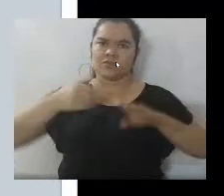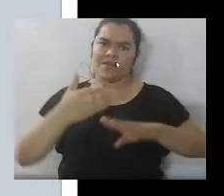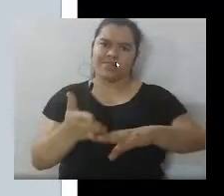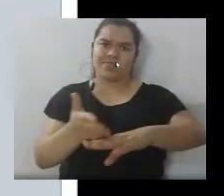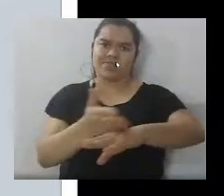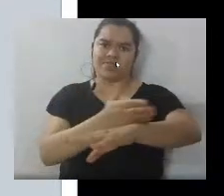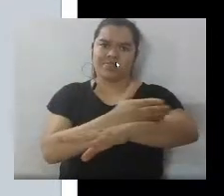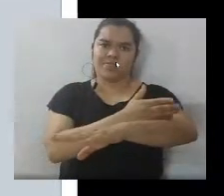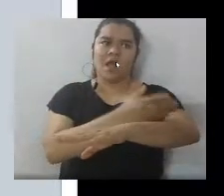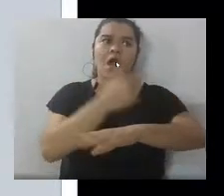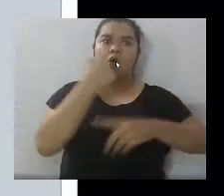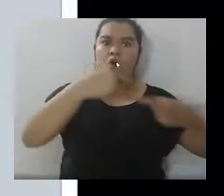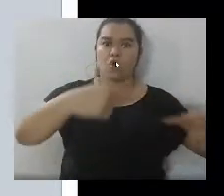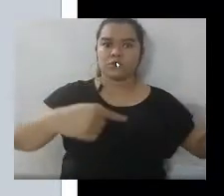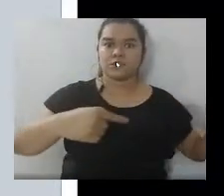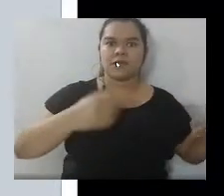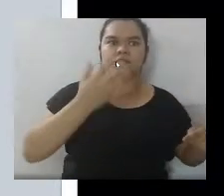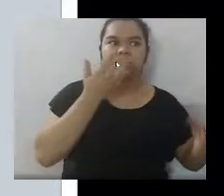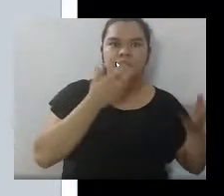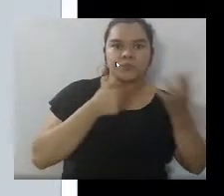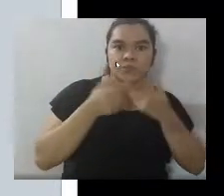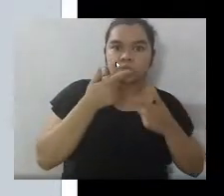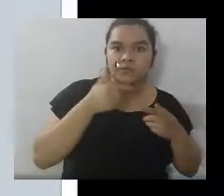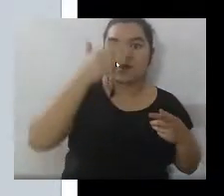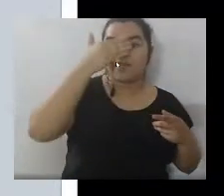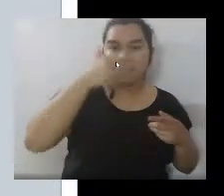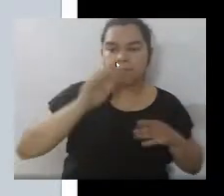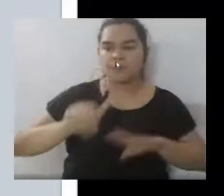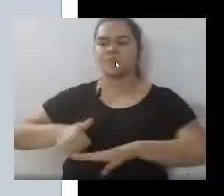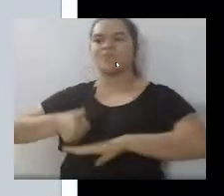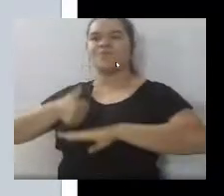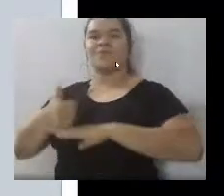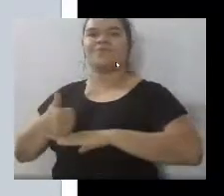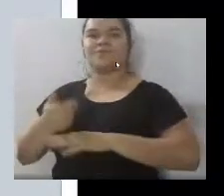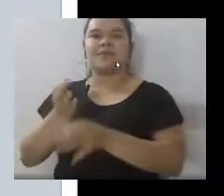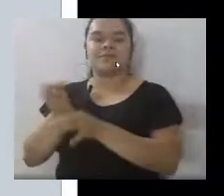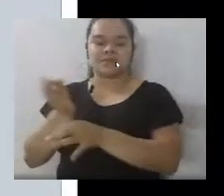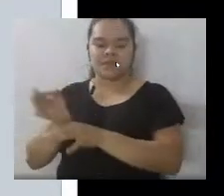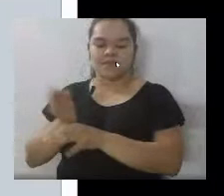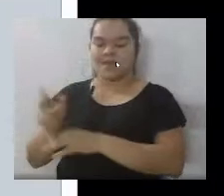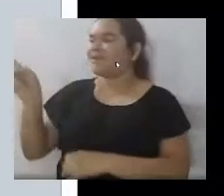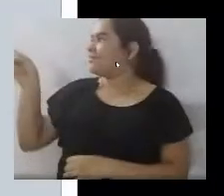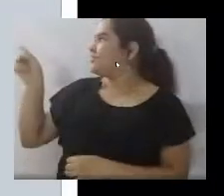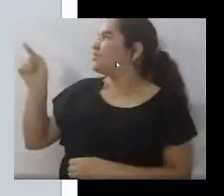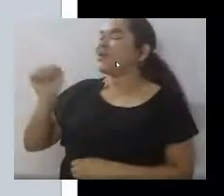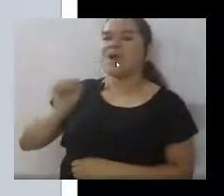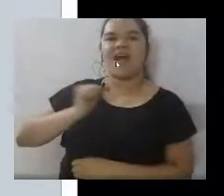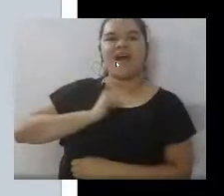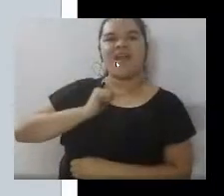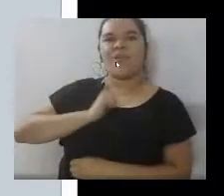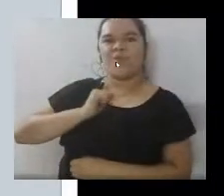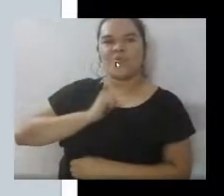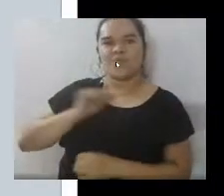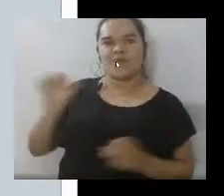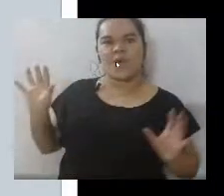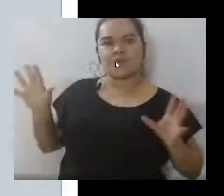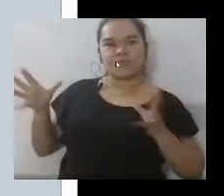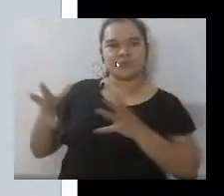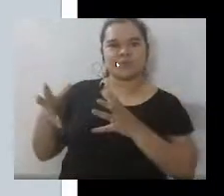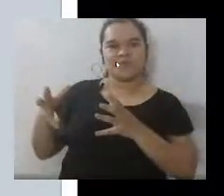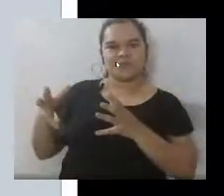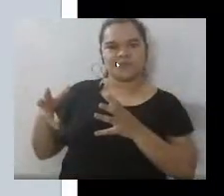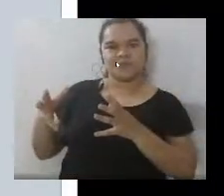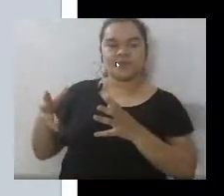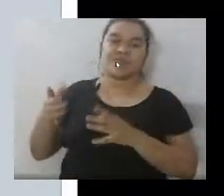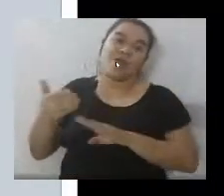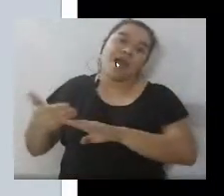de la universidad y poder transmitir nuestras experiencias. Estos son nuestros alumnos en las distintas cátedras, cuando la presencialidad